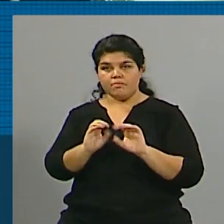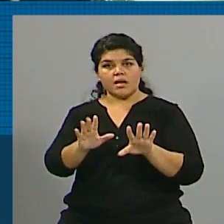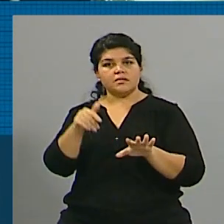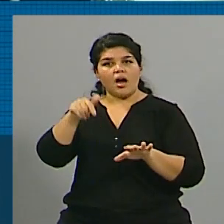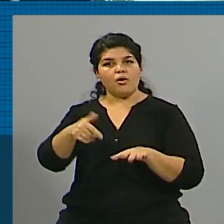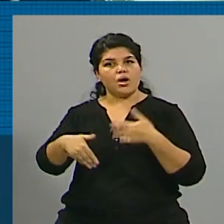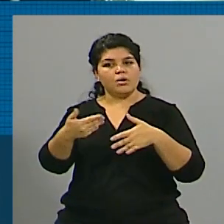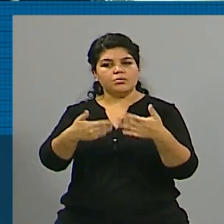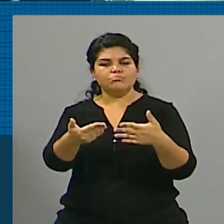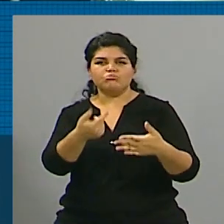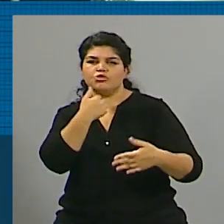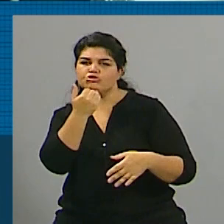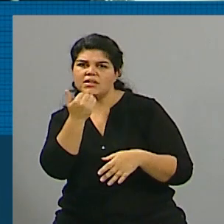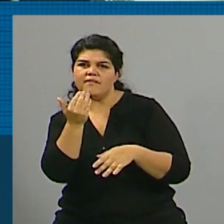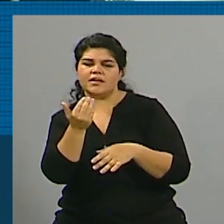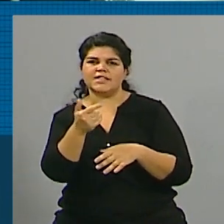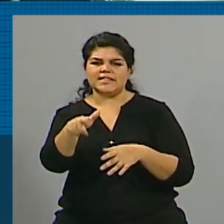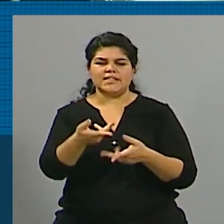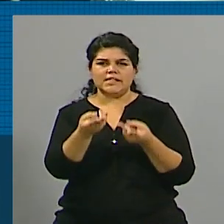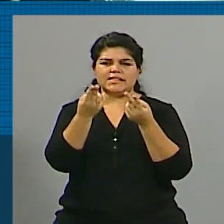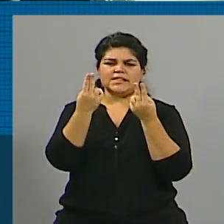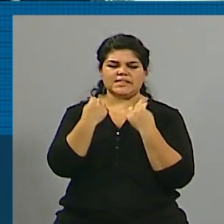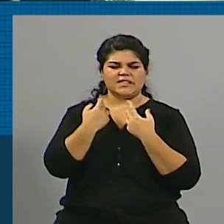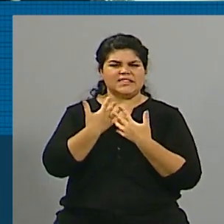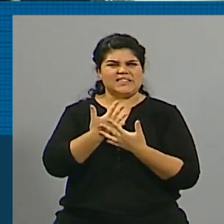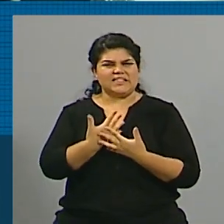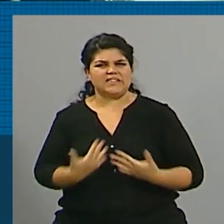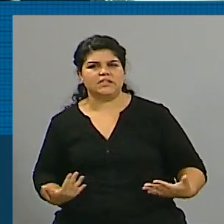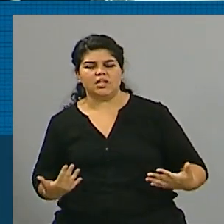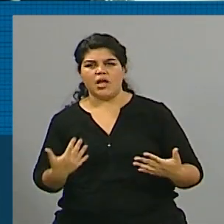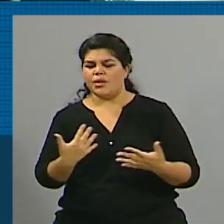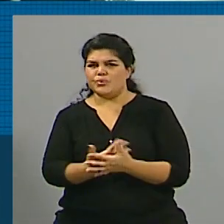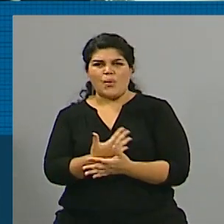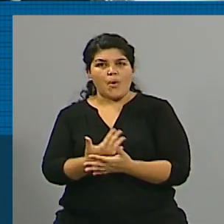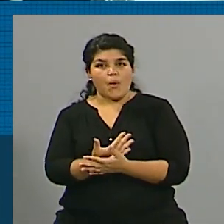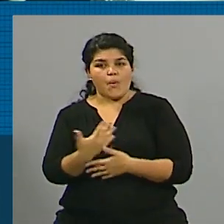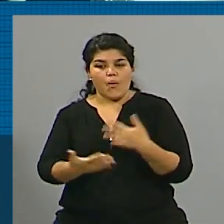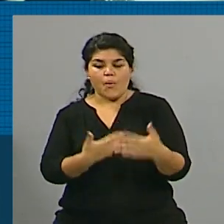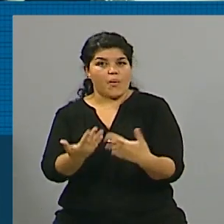darle la definición de resignado a que la ayuda no llegó al menos como lo esperaba él?